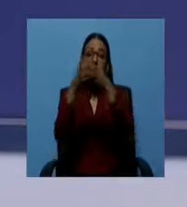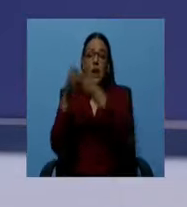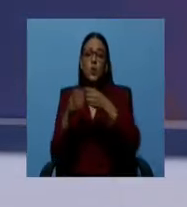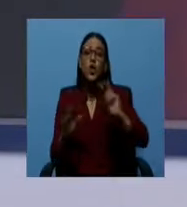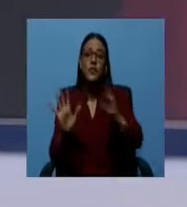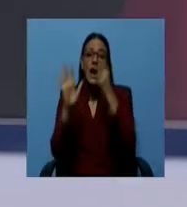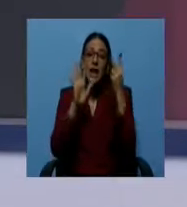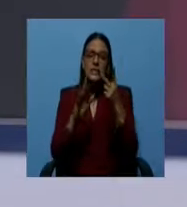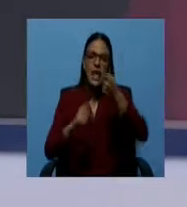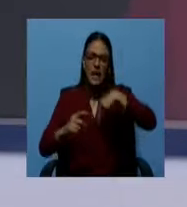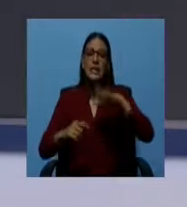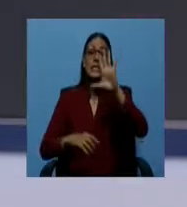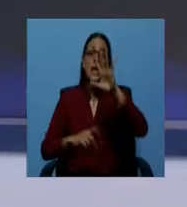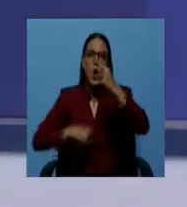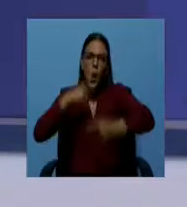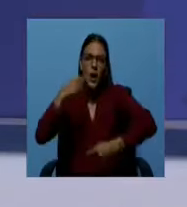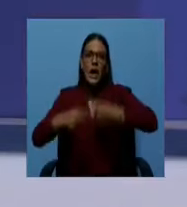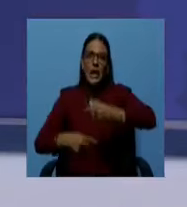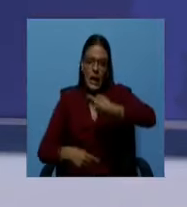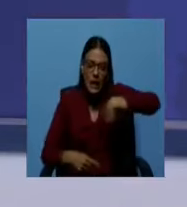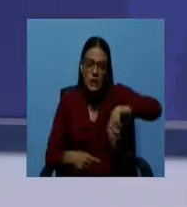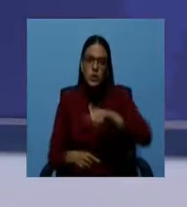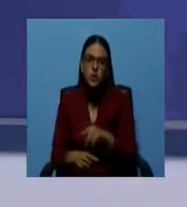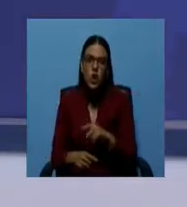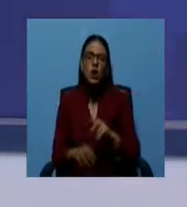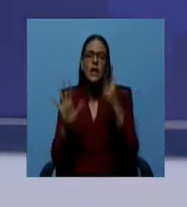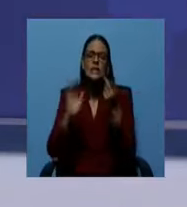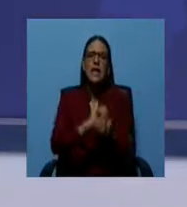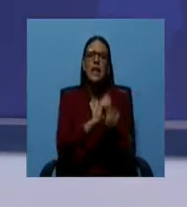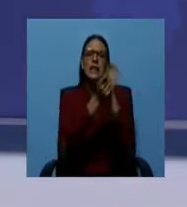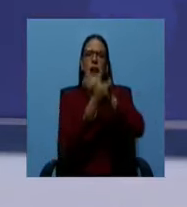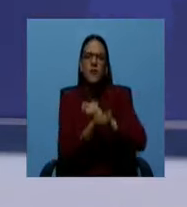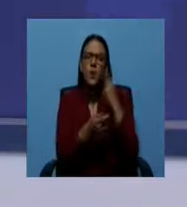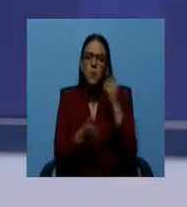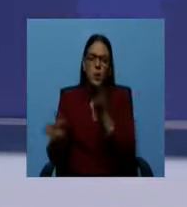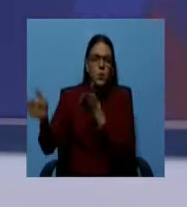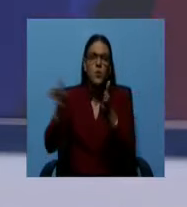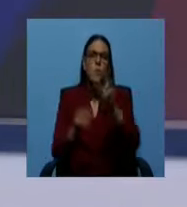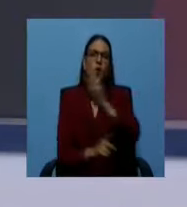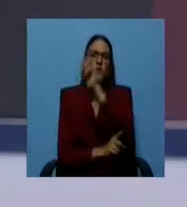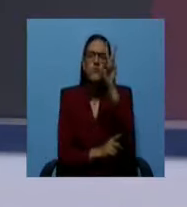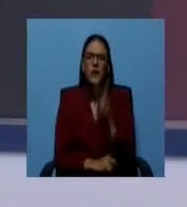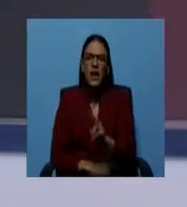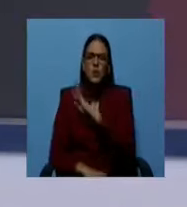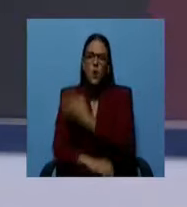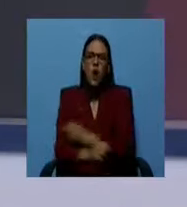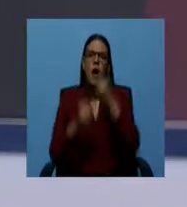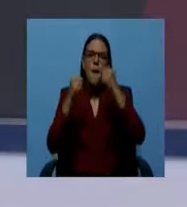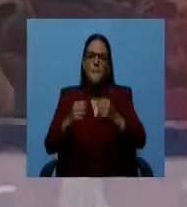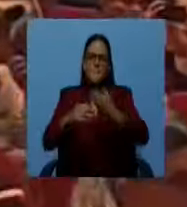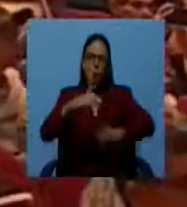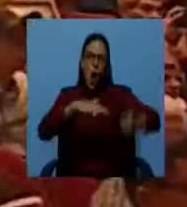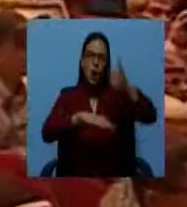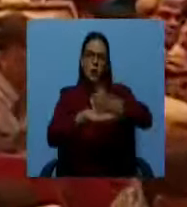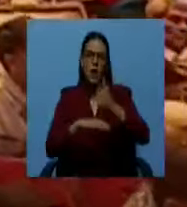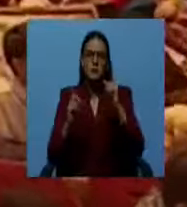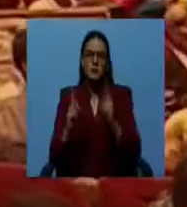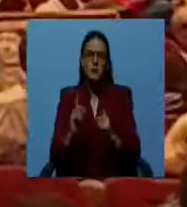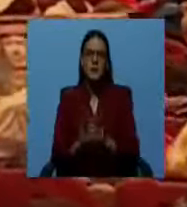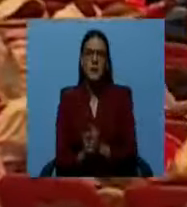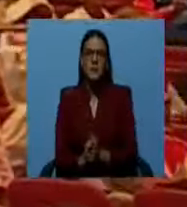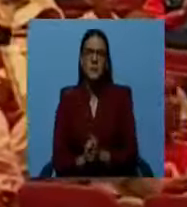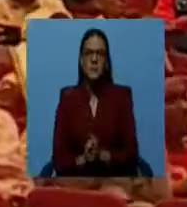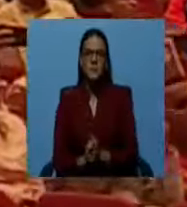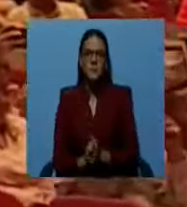siete generaciones, cinco generaciones, las siete transformaciones rumbo a la Venezuela potencia. Eso es lo que caracteriza